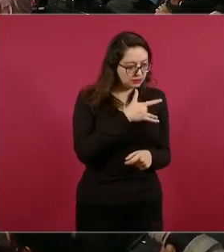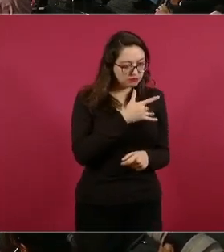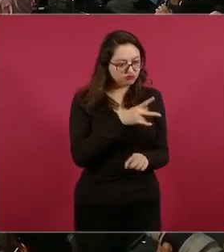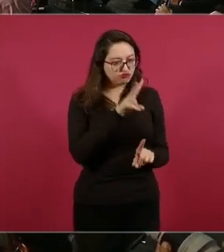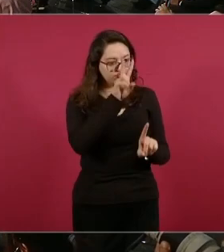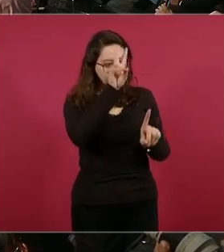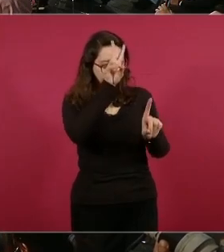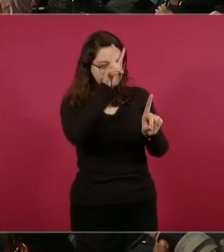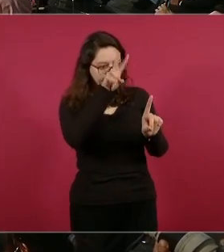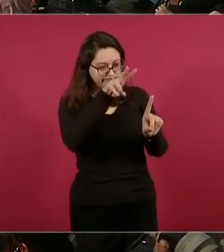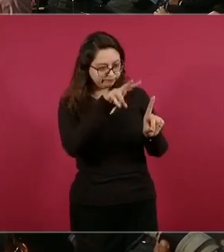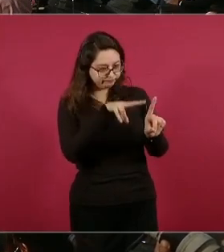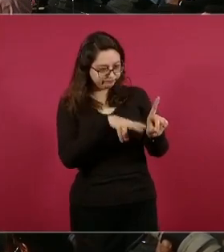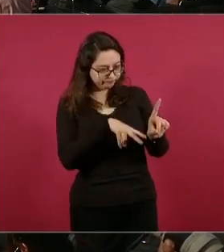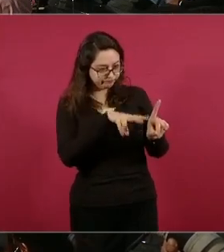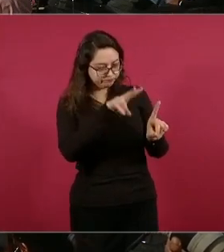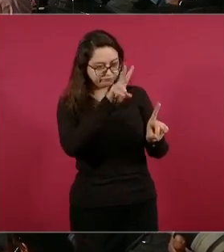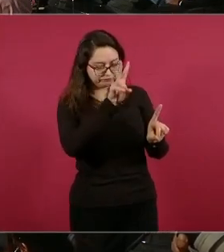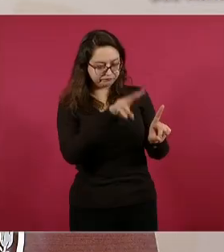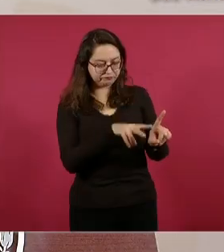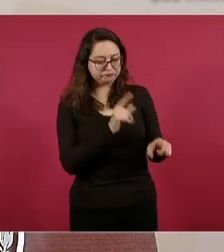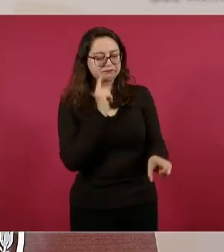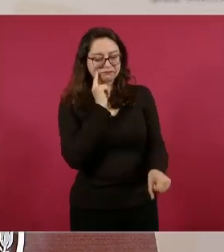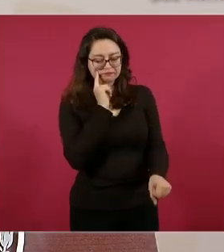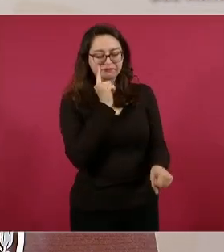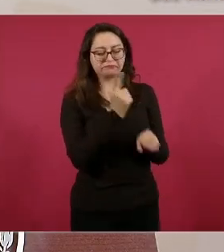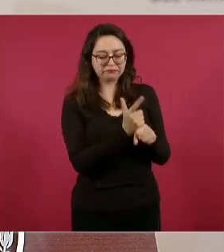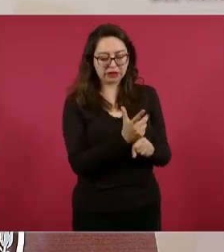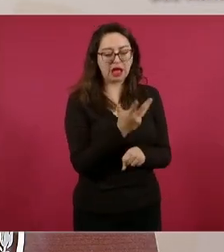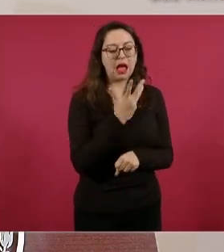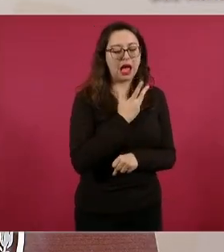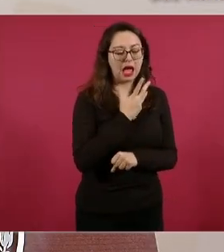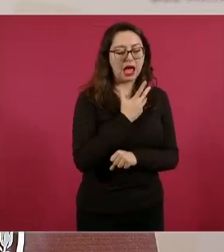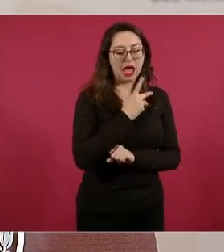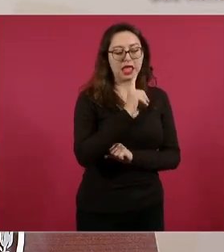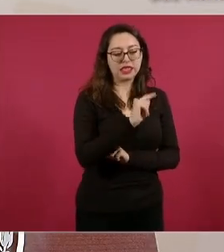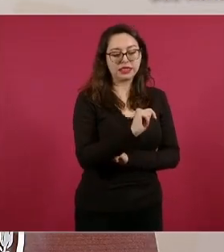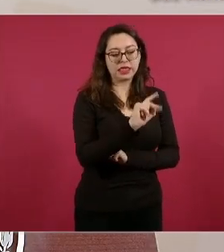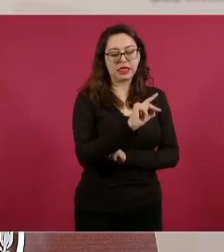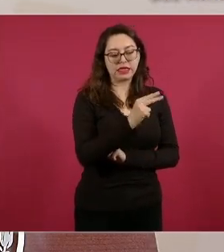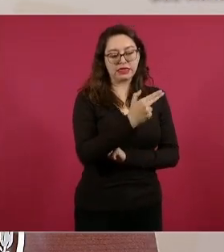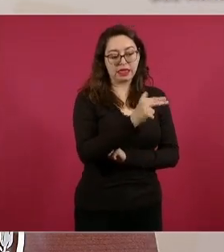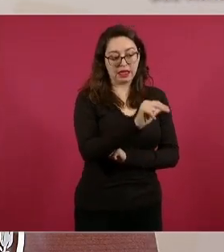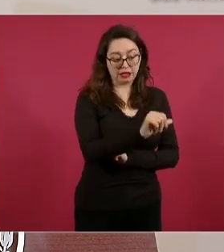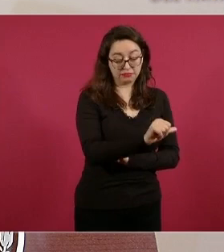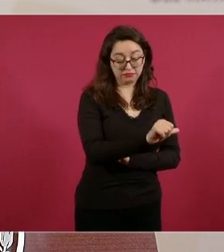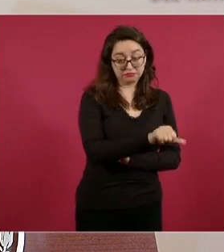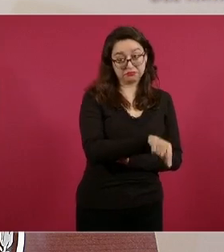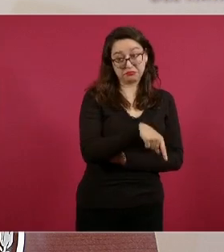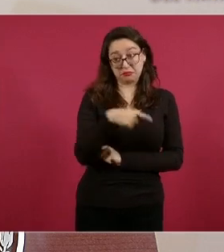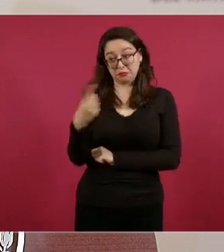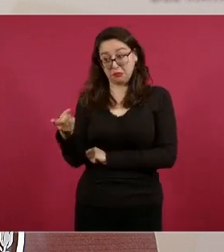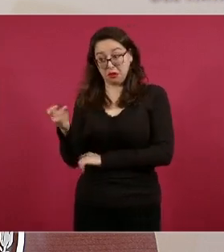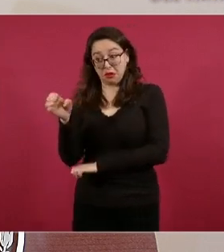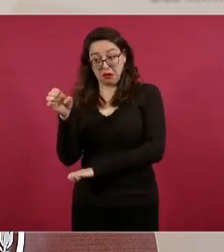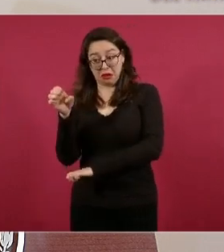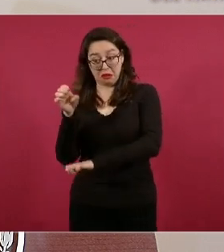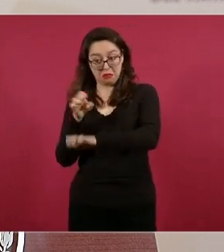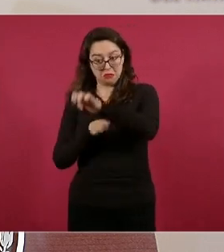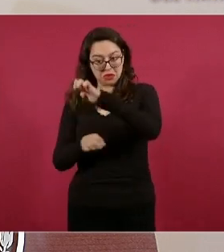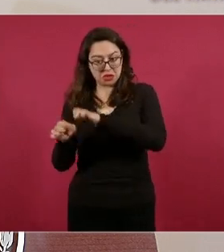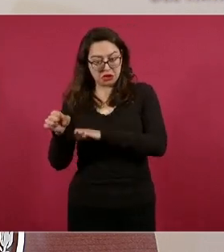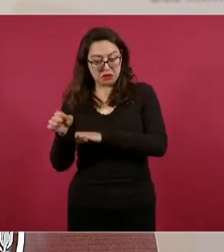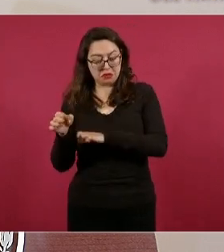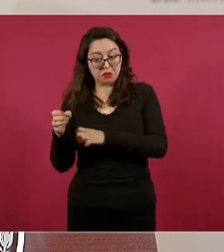paciente. Si alguna empresa o alguna tecnología desea desarrollar un nuevo mecanismo complementario a la clínica, como puede ser